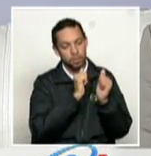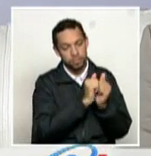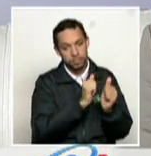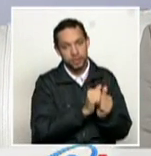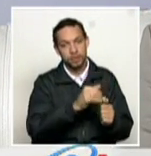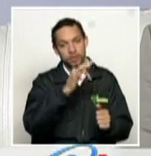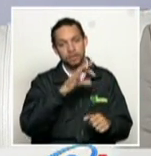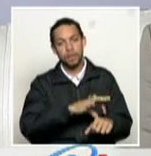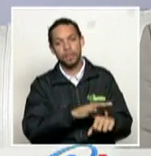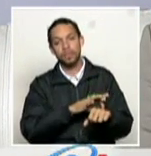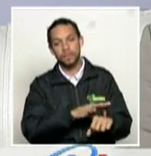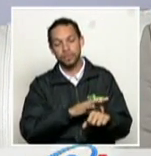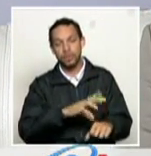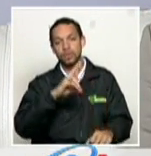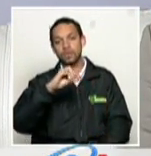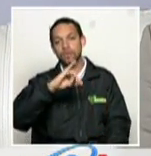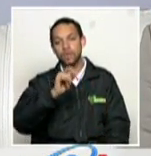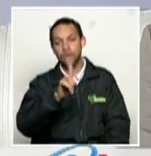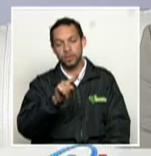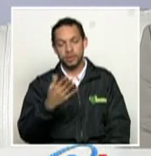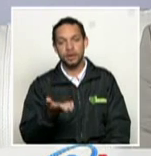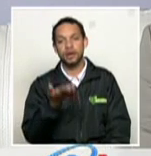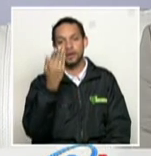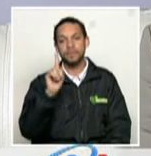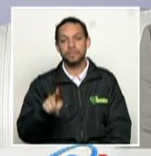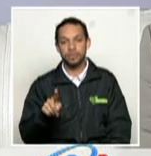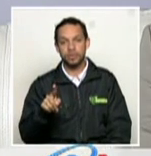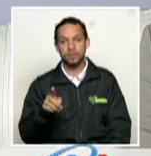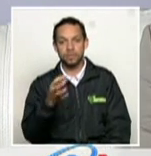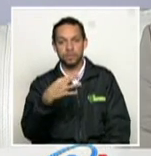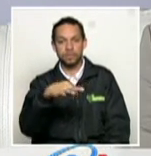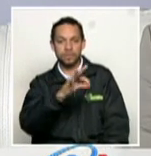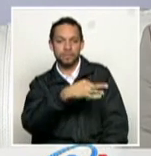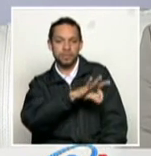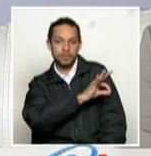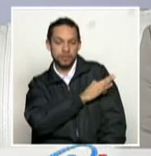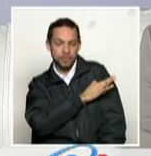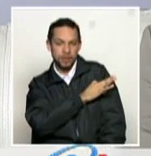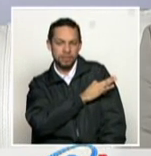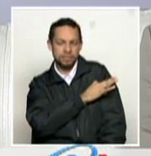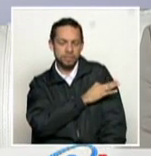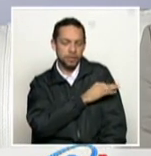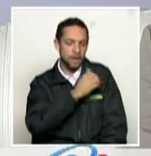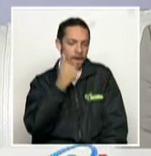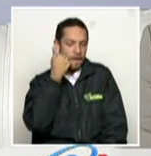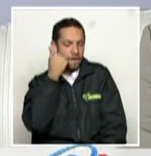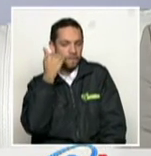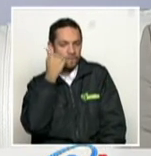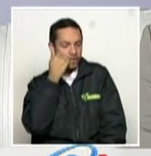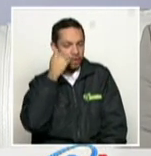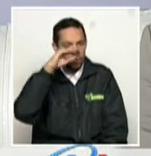muy lindo. Pero imagínese, doctor, que yo me picó ese bendito chikungunya y